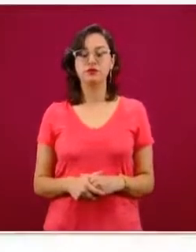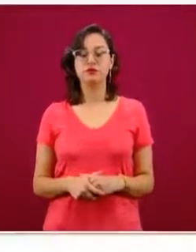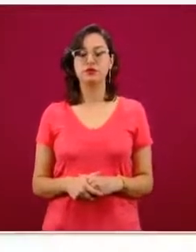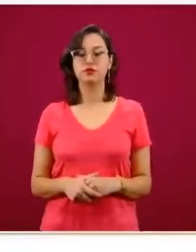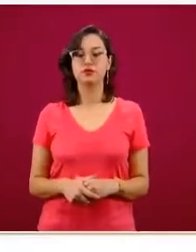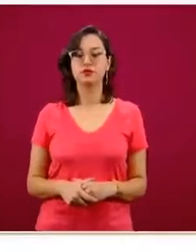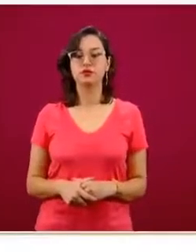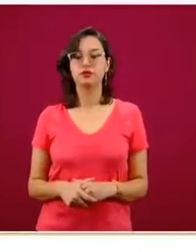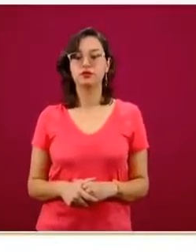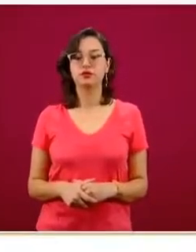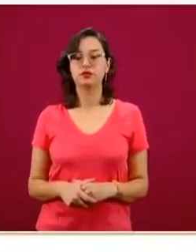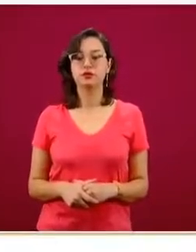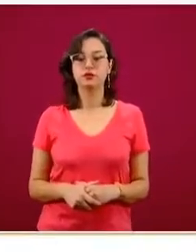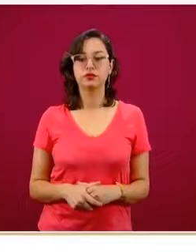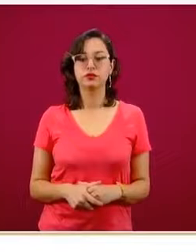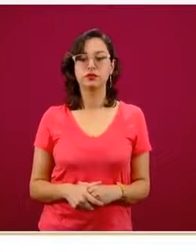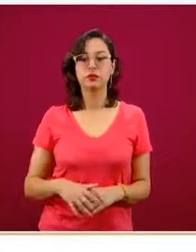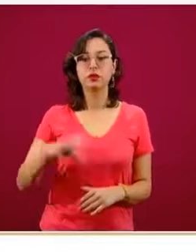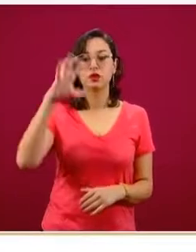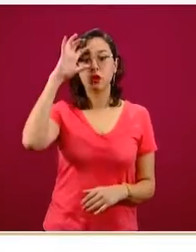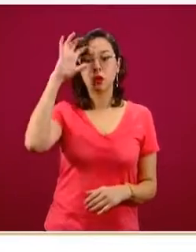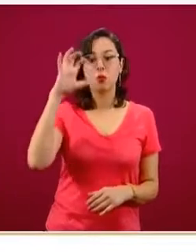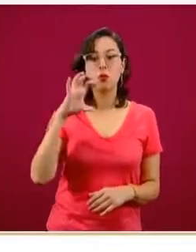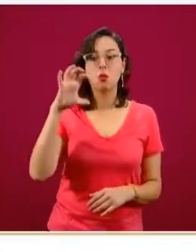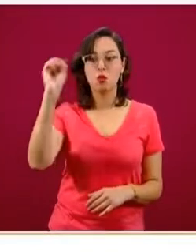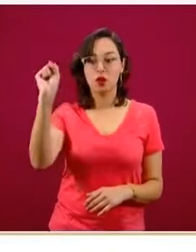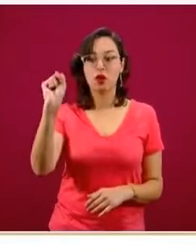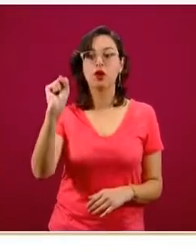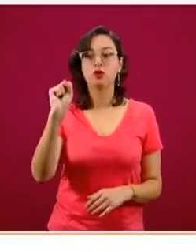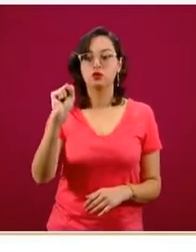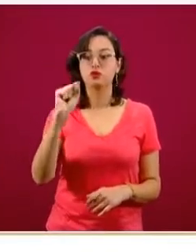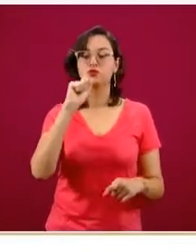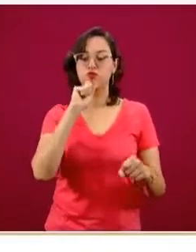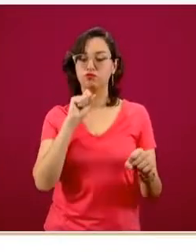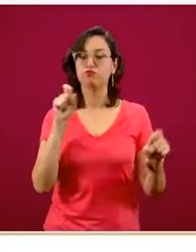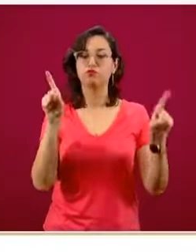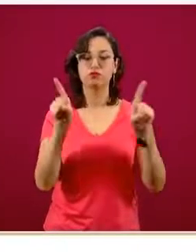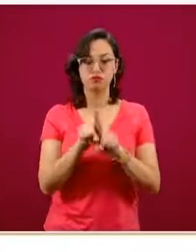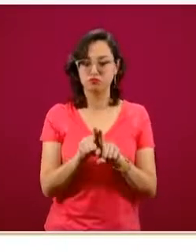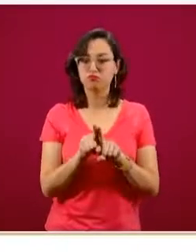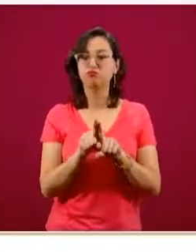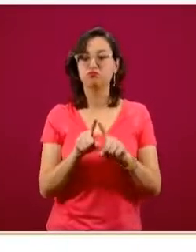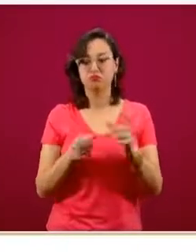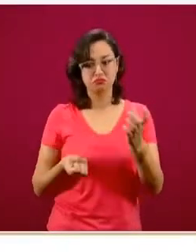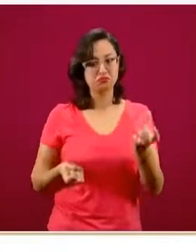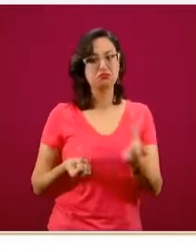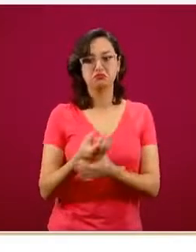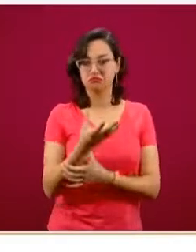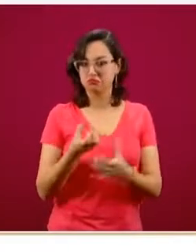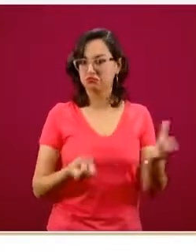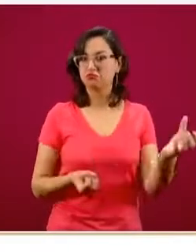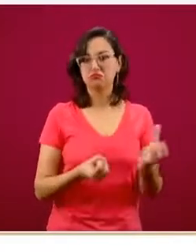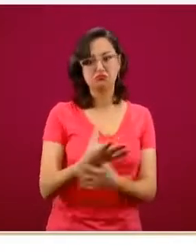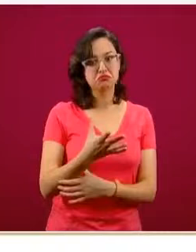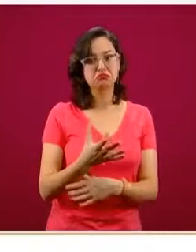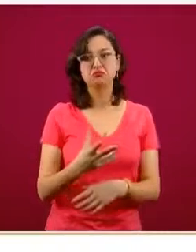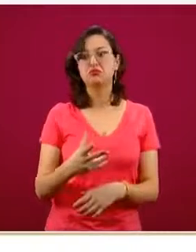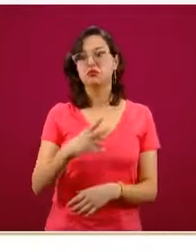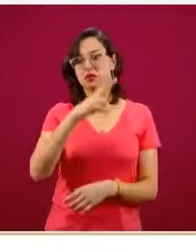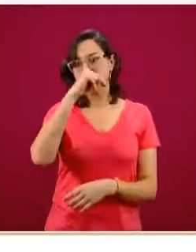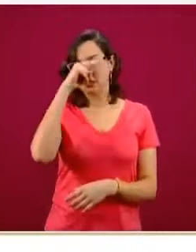también muestra por ahí incremento de actividad en ambas plataformas. El estado de Nayarit